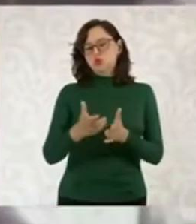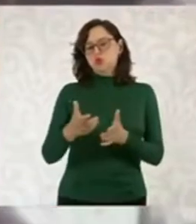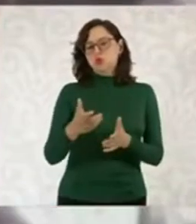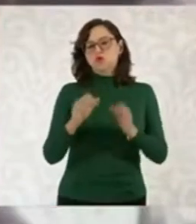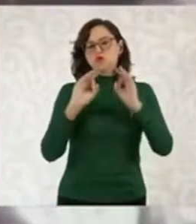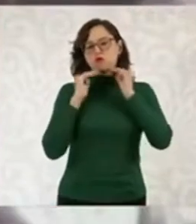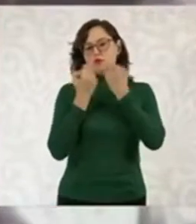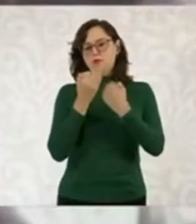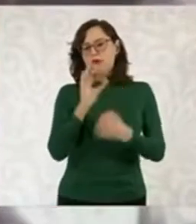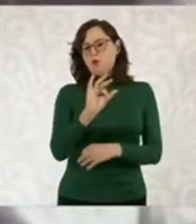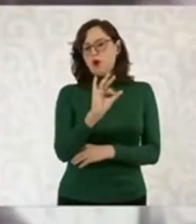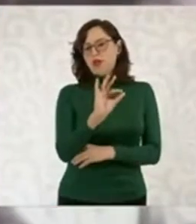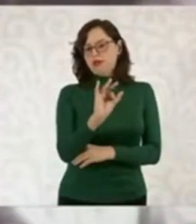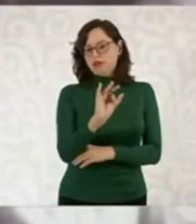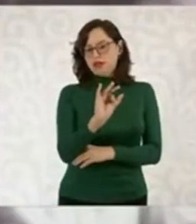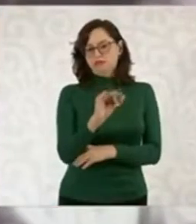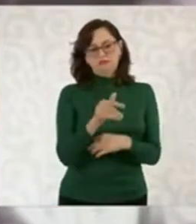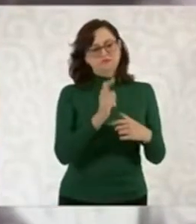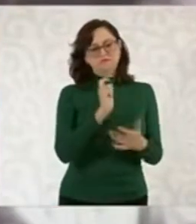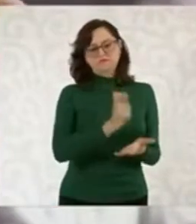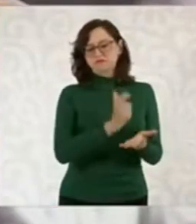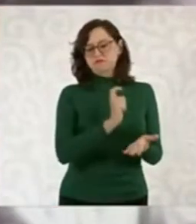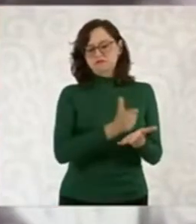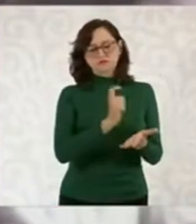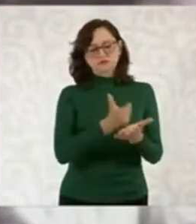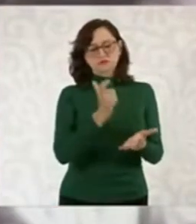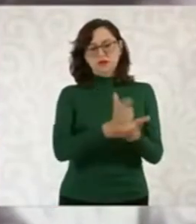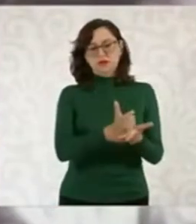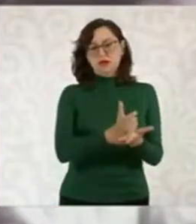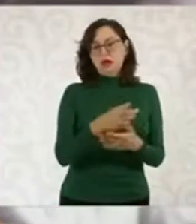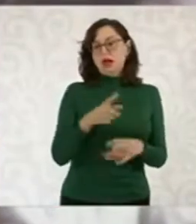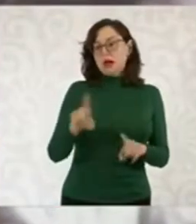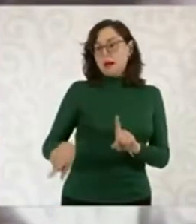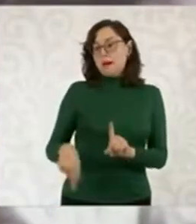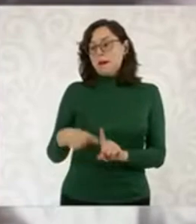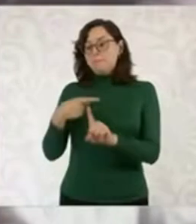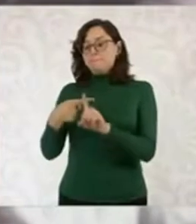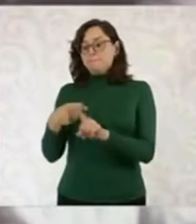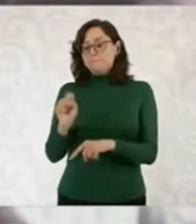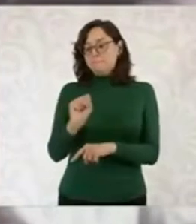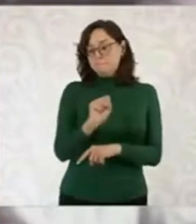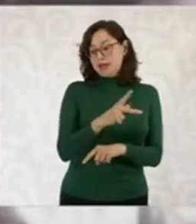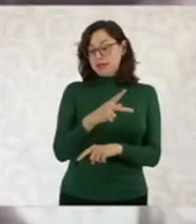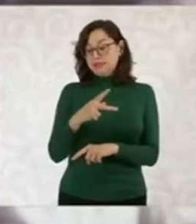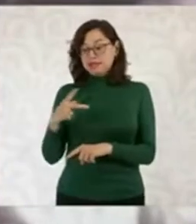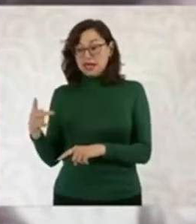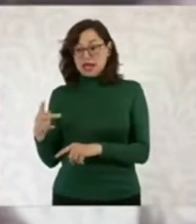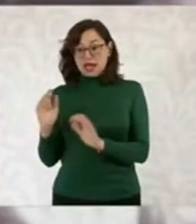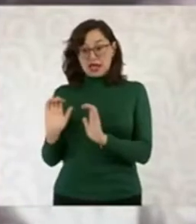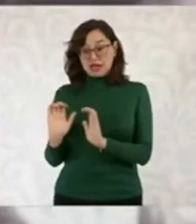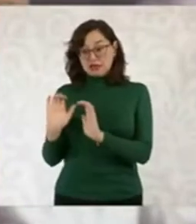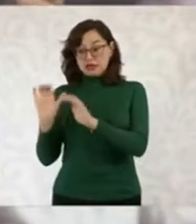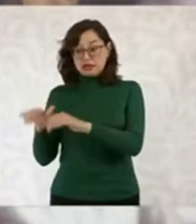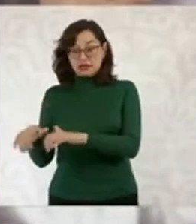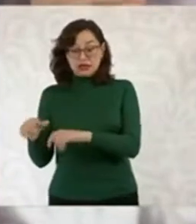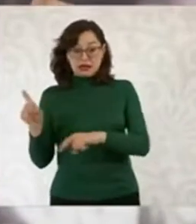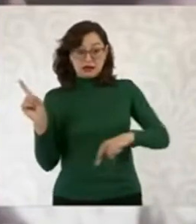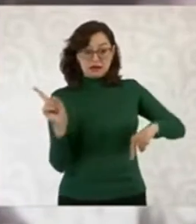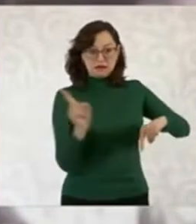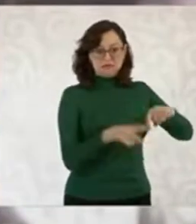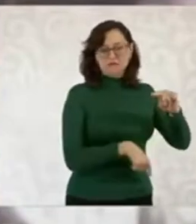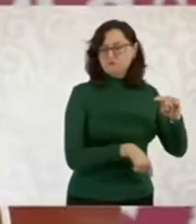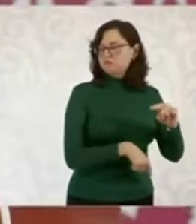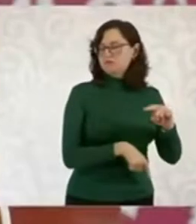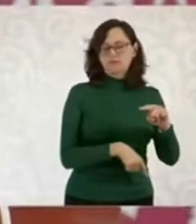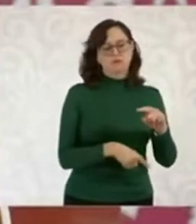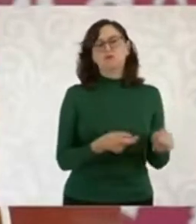quienes ya no tienen un empleo formal pero siguen pagando sus cuotas para lograr las semanas suficientes y la pensión, aunque son muy